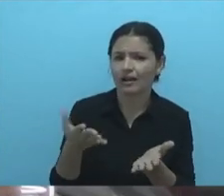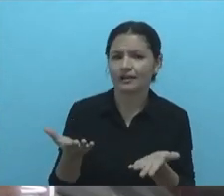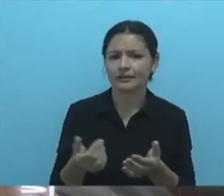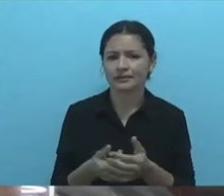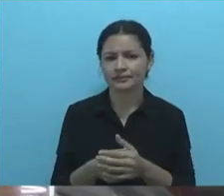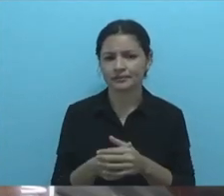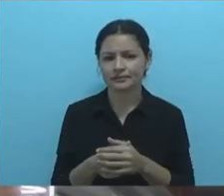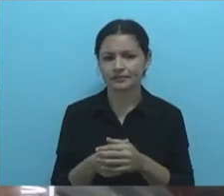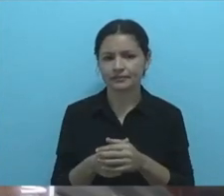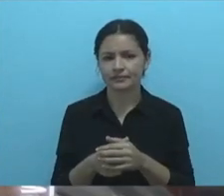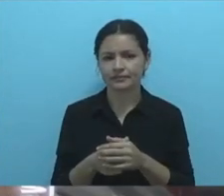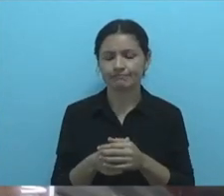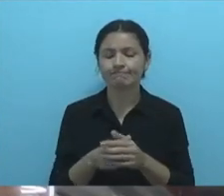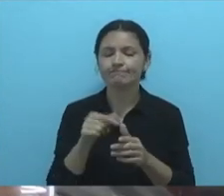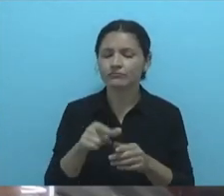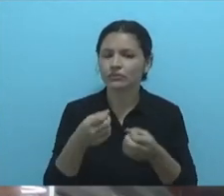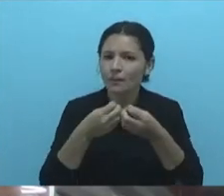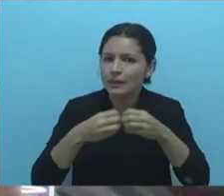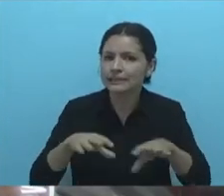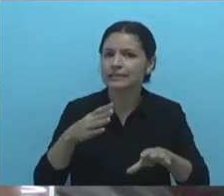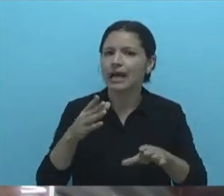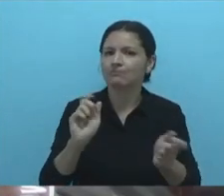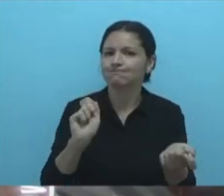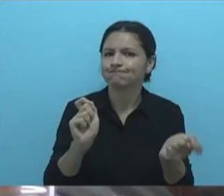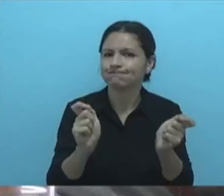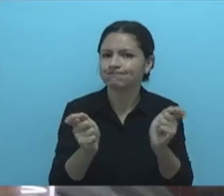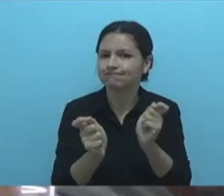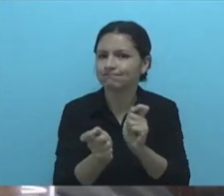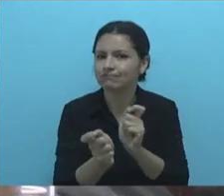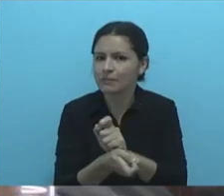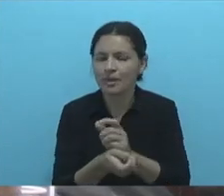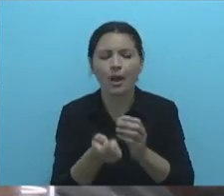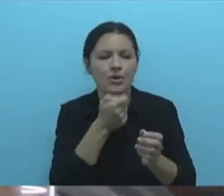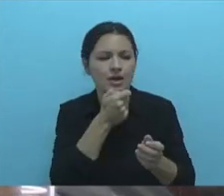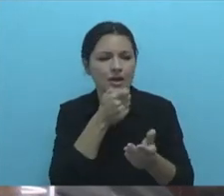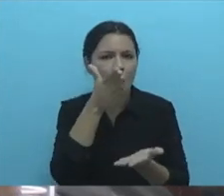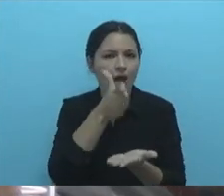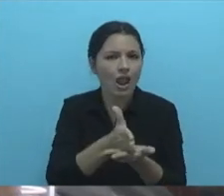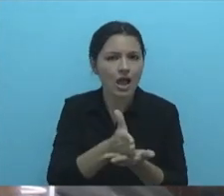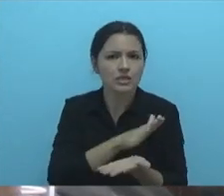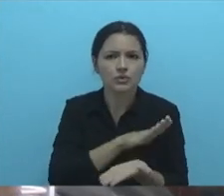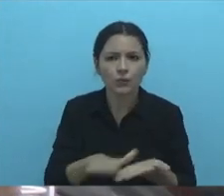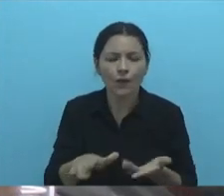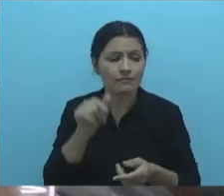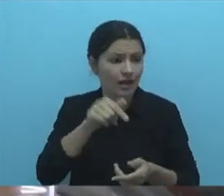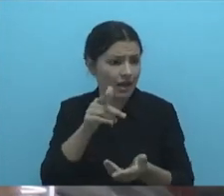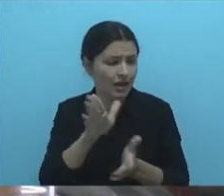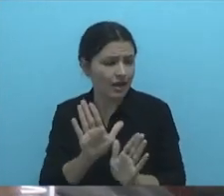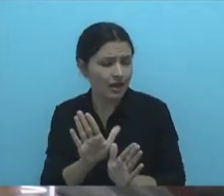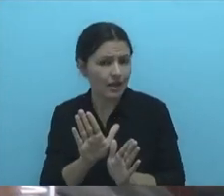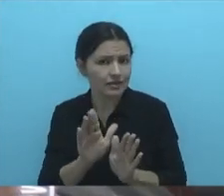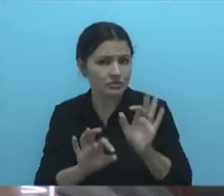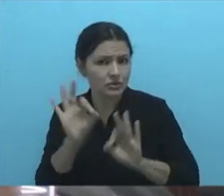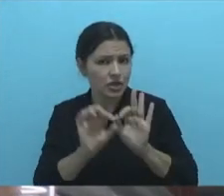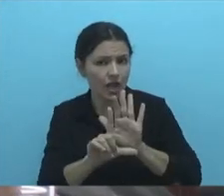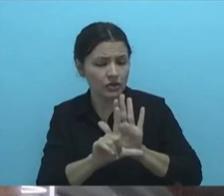proyecto de vida y eso tiene que empezar a cambiar y tiene que empezar a cambiar con leyes como esta pero también con muchas otras políticas de estado